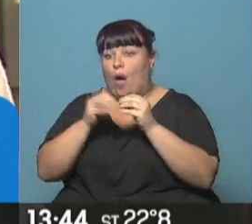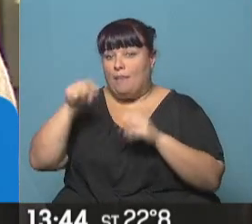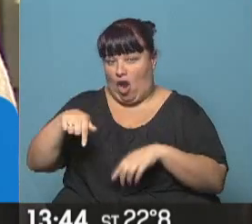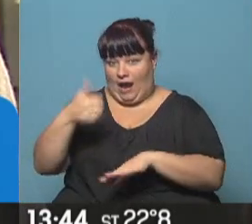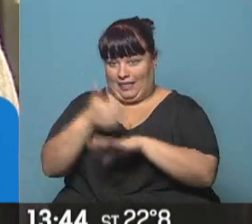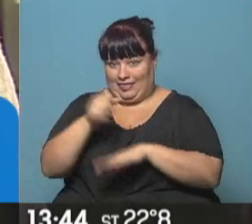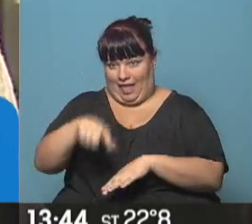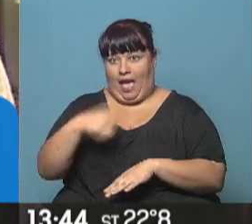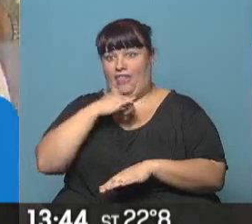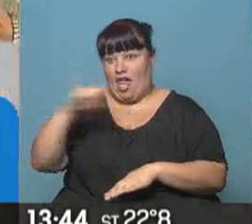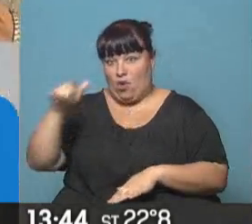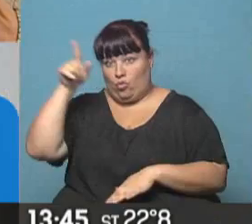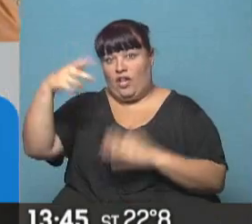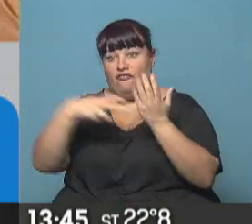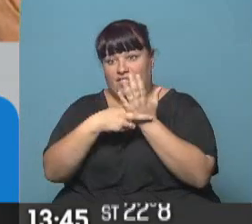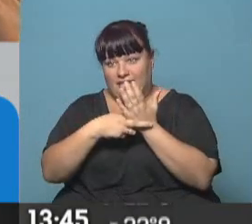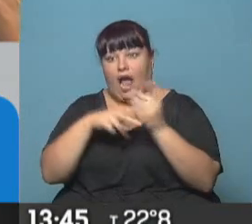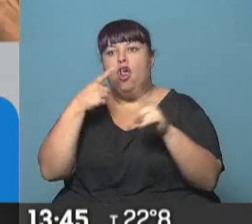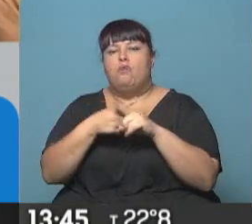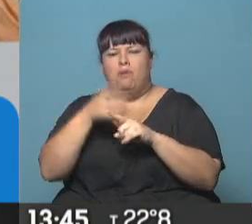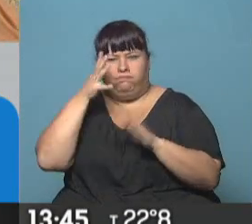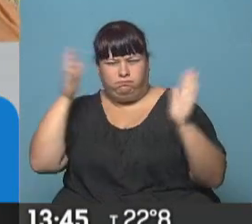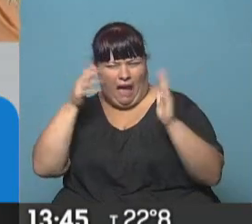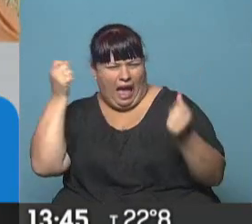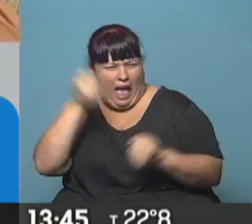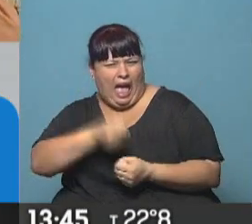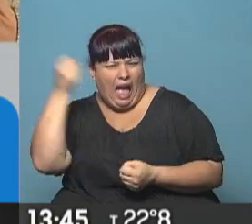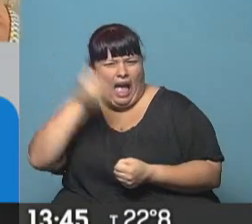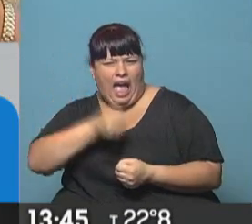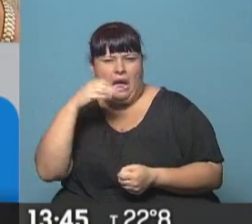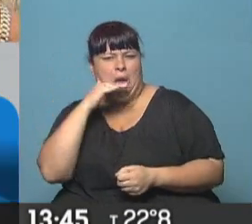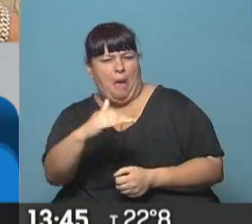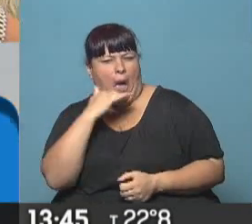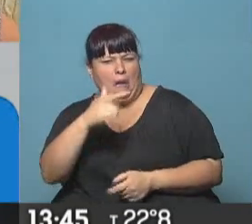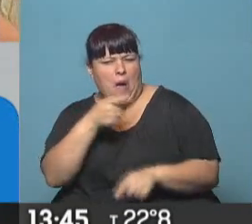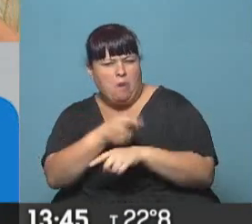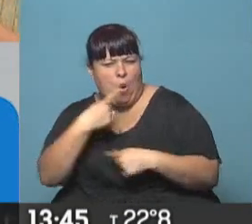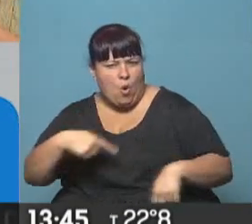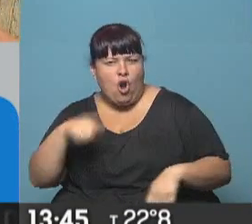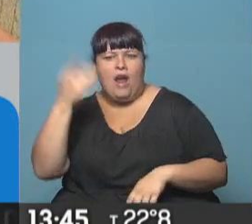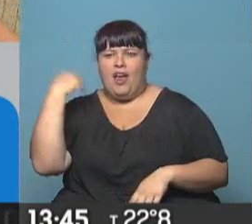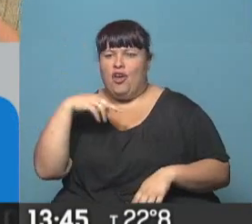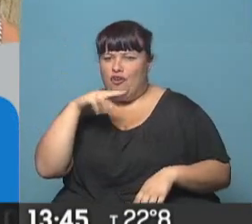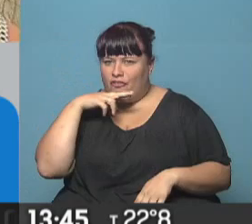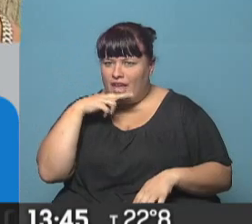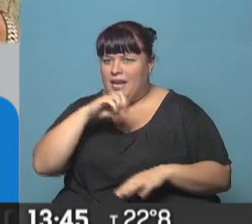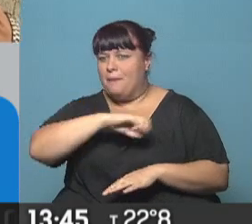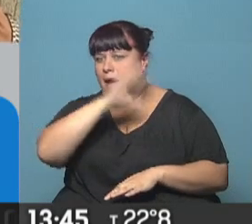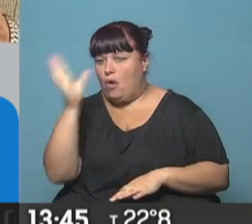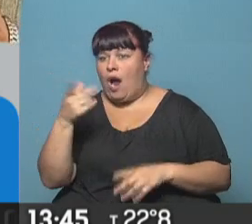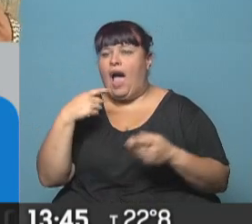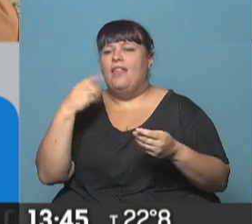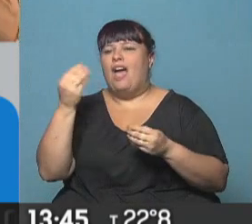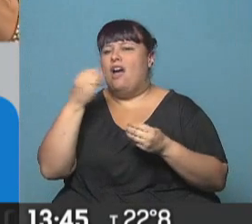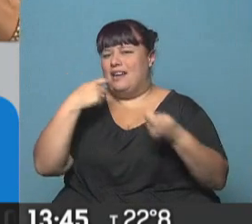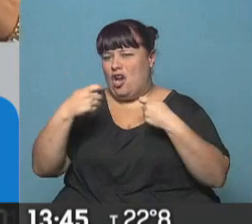hora está presentando la denuncia en la Fiscalía por la brutal agresión física y verbal que sufrieron el viernes a la madrugada en un local de